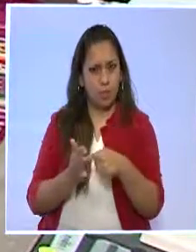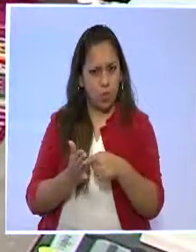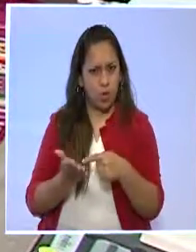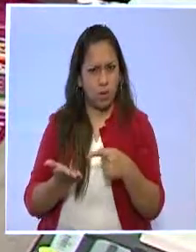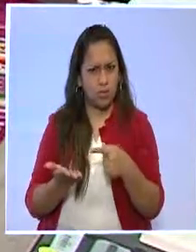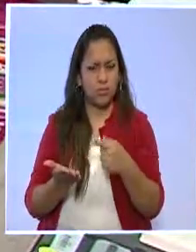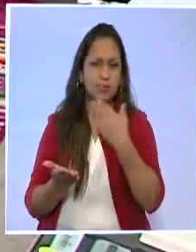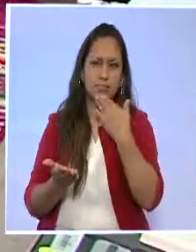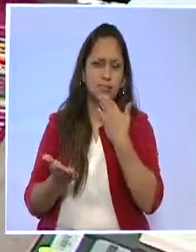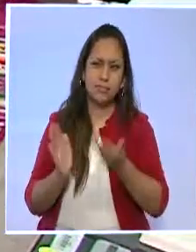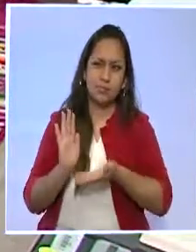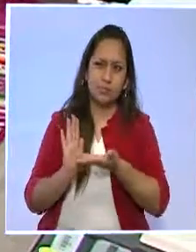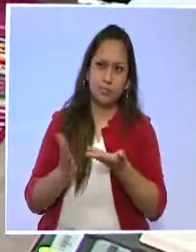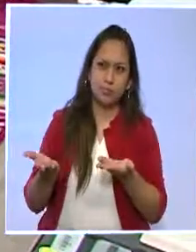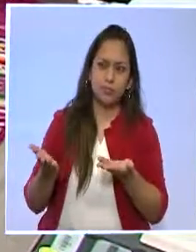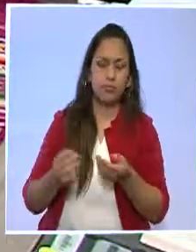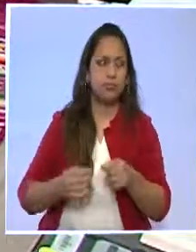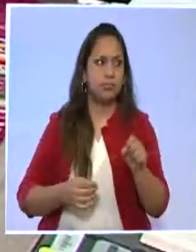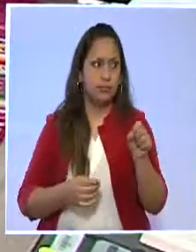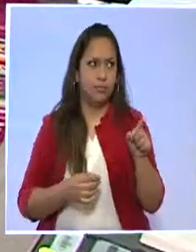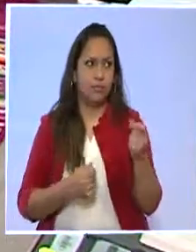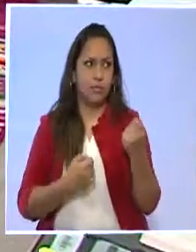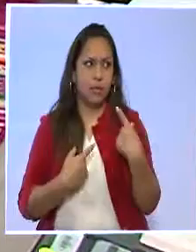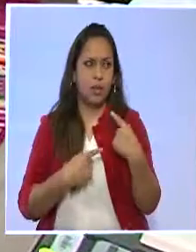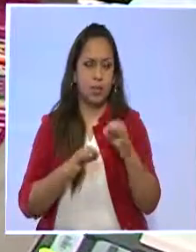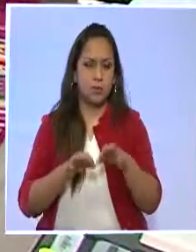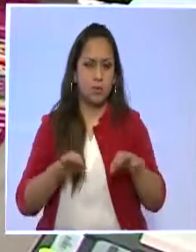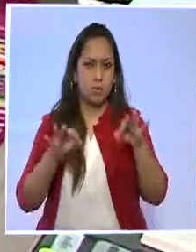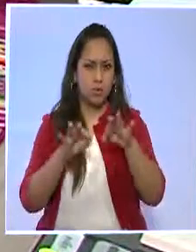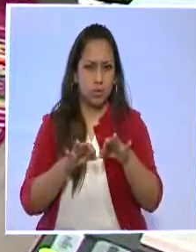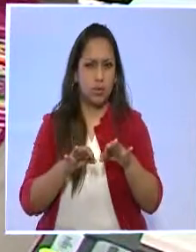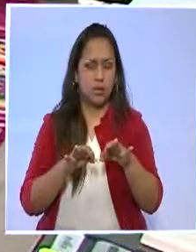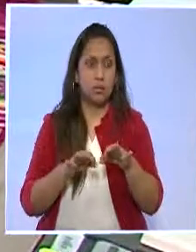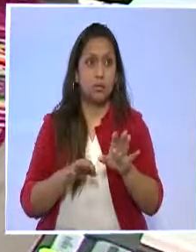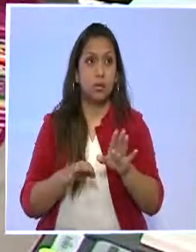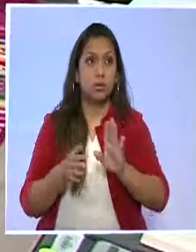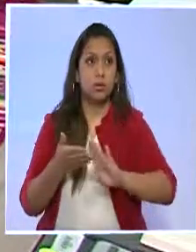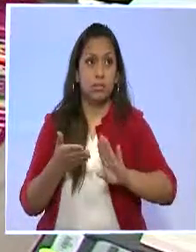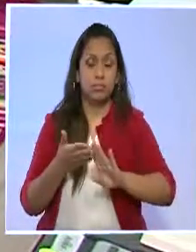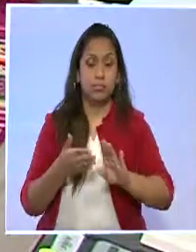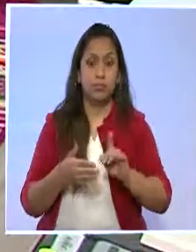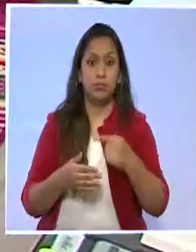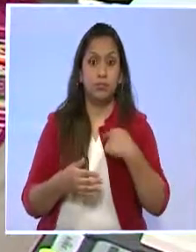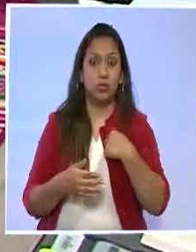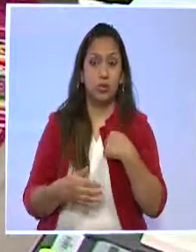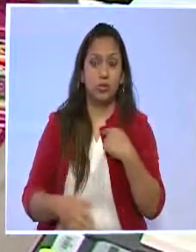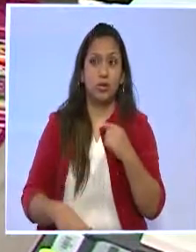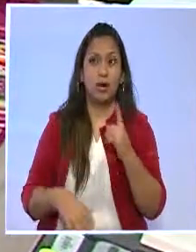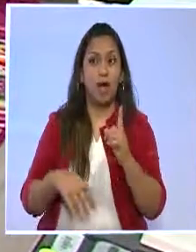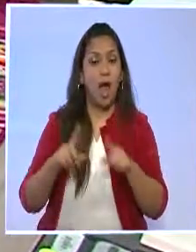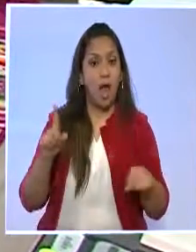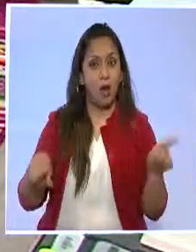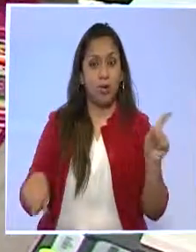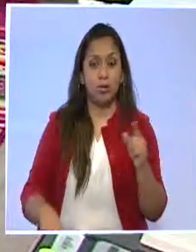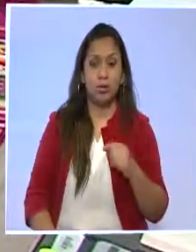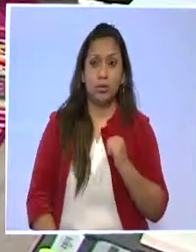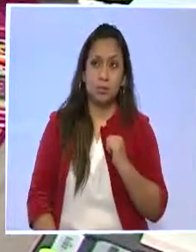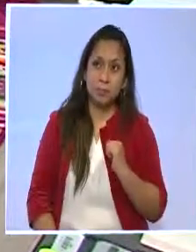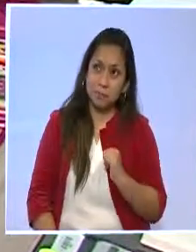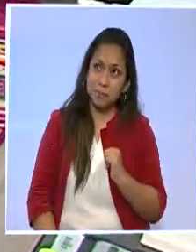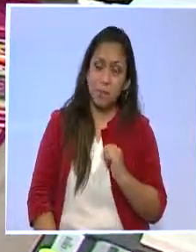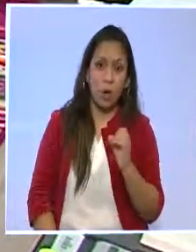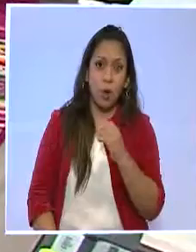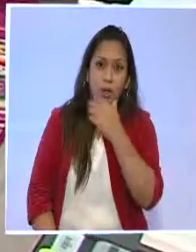y sabe por qué porque a mí me ha dado realmente yo no sé si entre risa y tristeza escuchar a los representantes de la